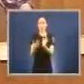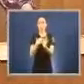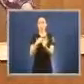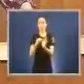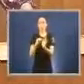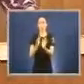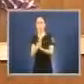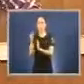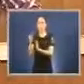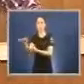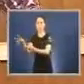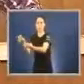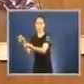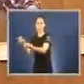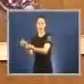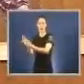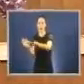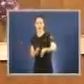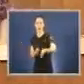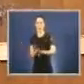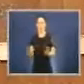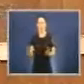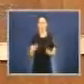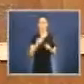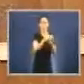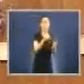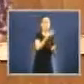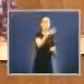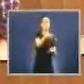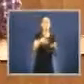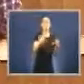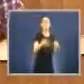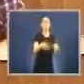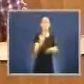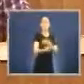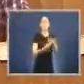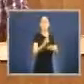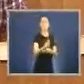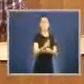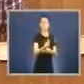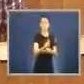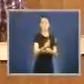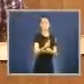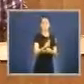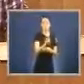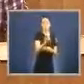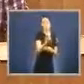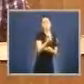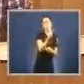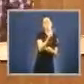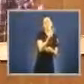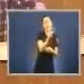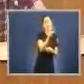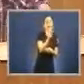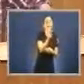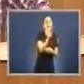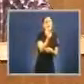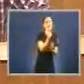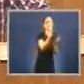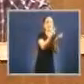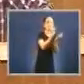posibilidades de ilusión e evasión fiscal. O resto da cidadanía baixanlles unha migalla o